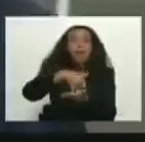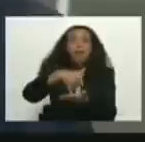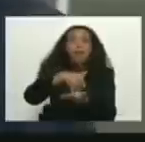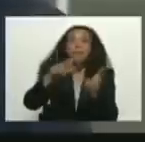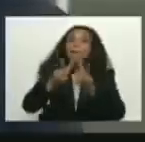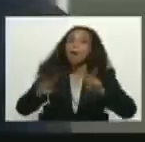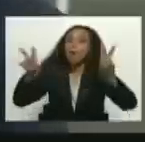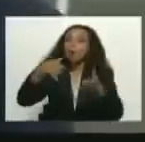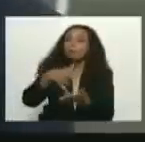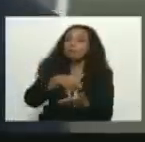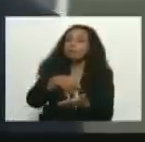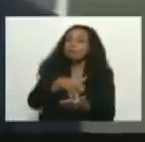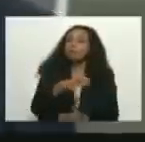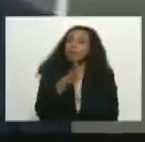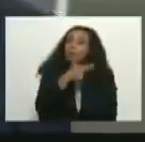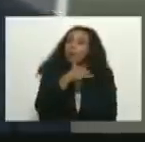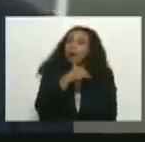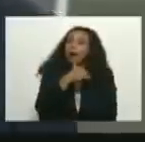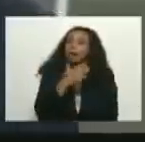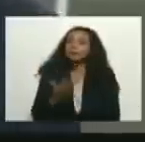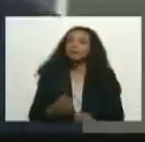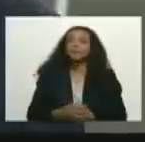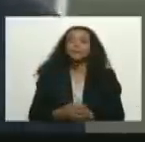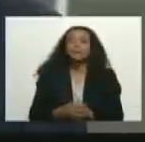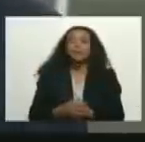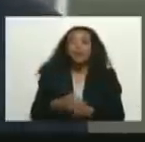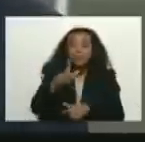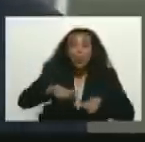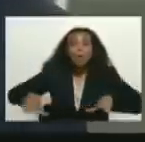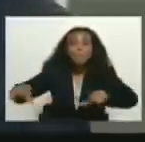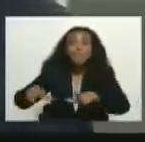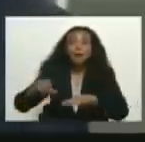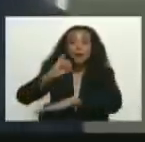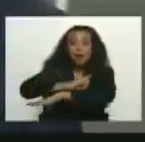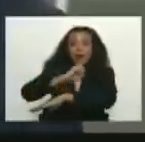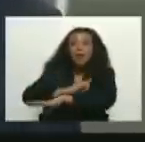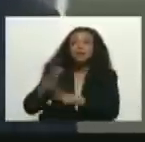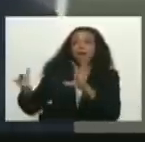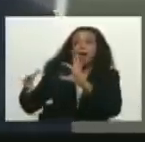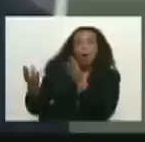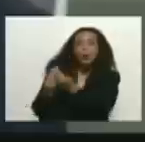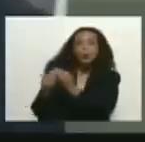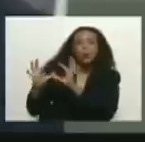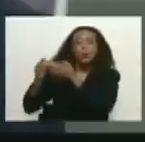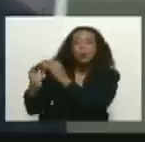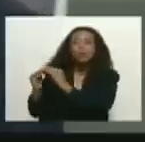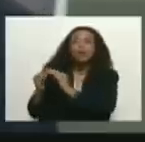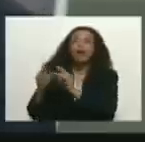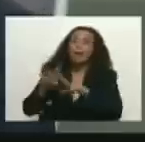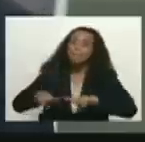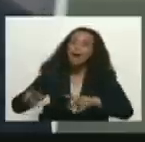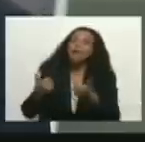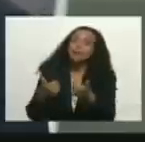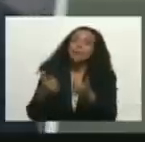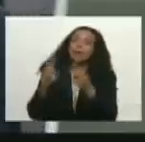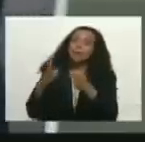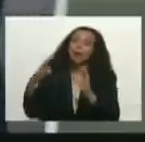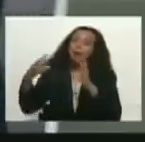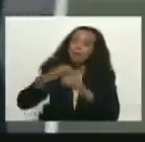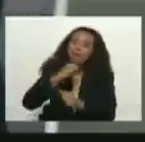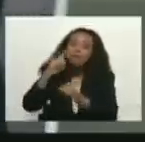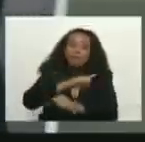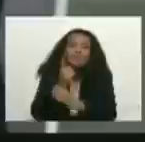de los valores. Y estos espacios son para cultivar valores. Me alegra tantísimo y yo quisiera